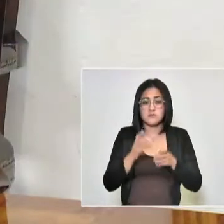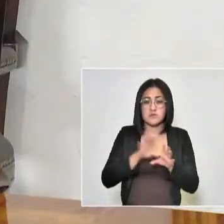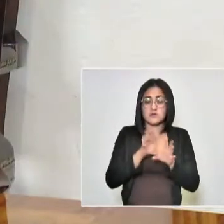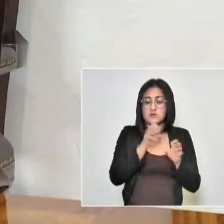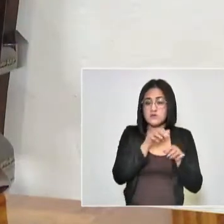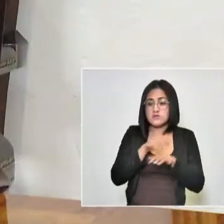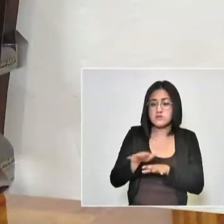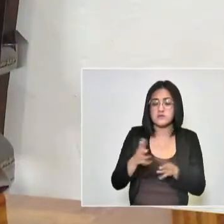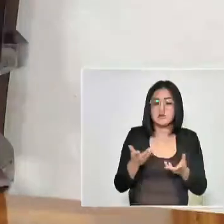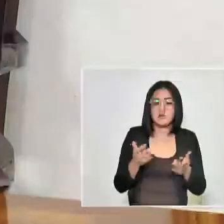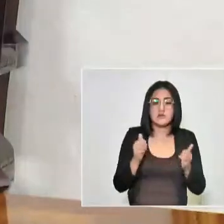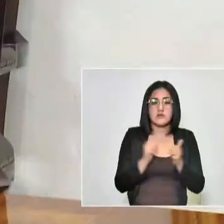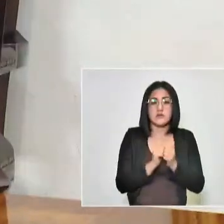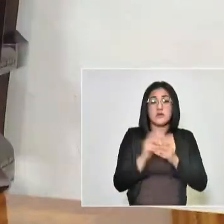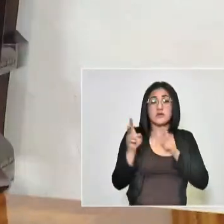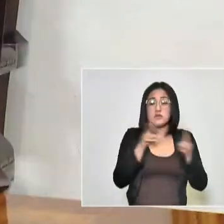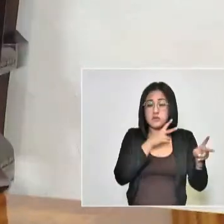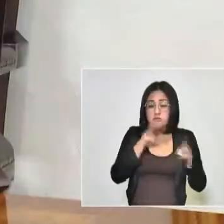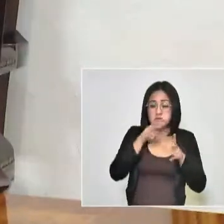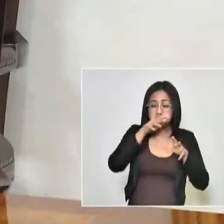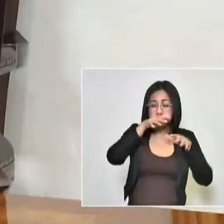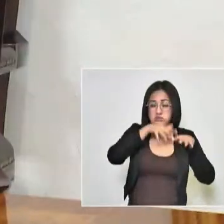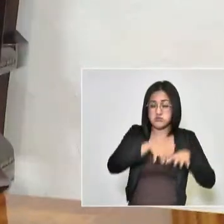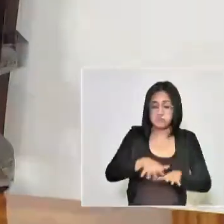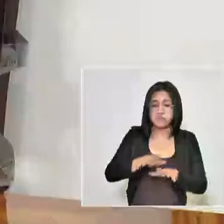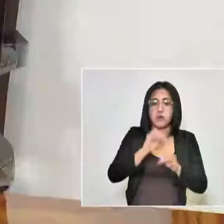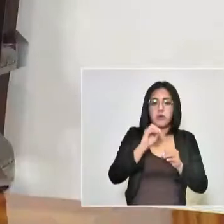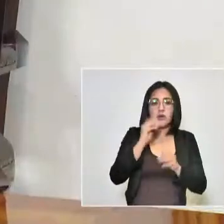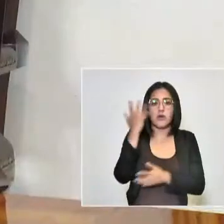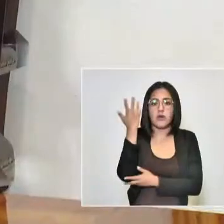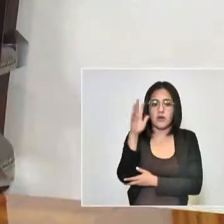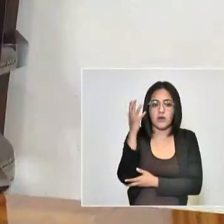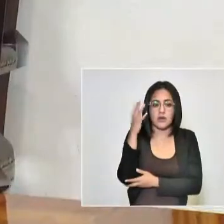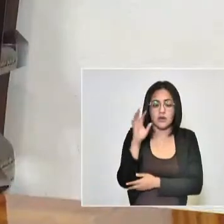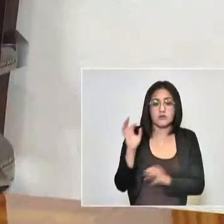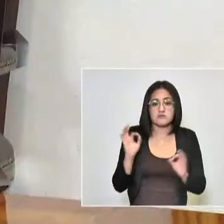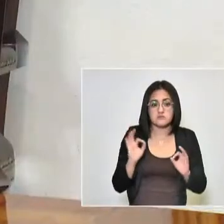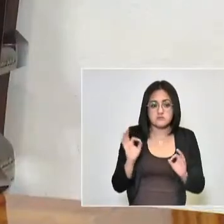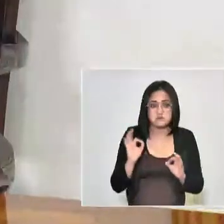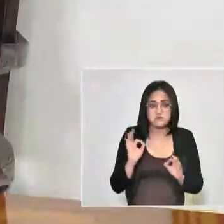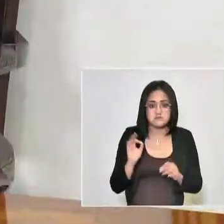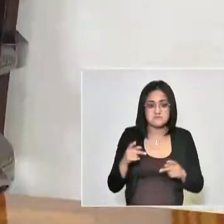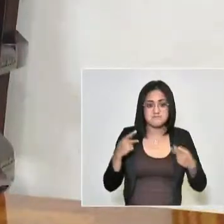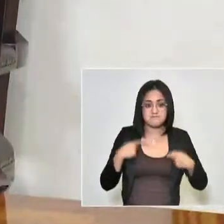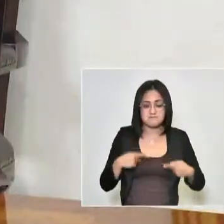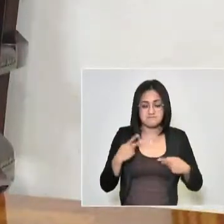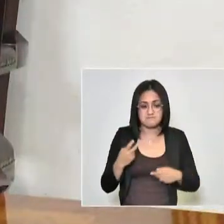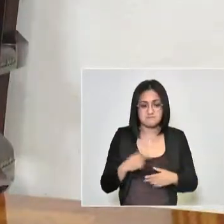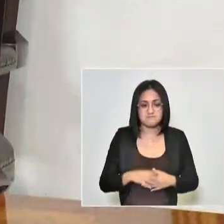en barrancas por las corrientes de aire y envolver en una ola de fuego a las personas.